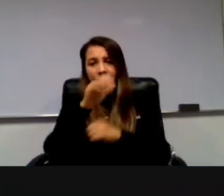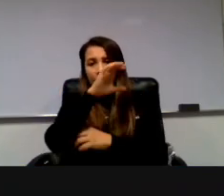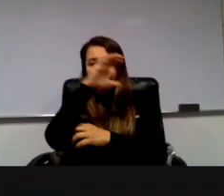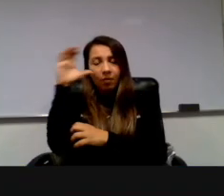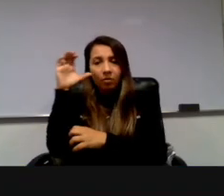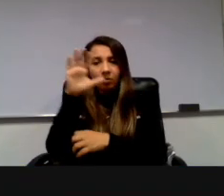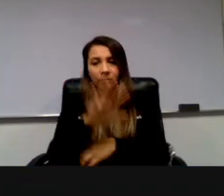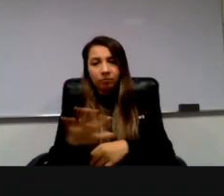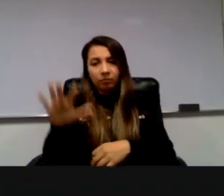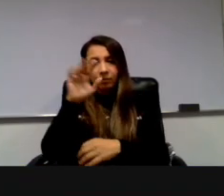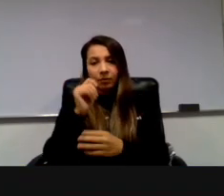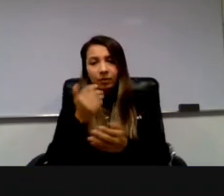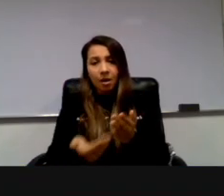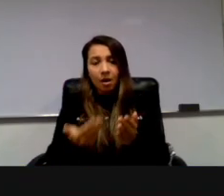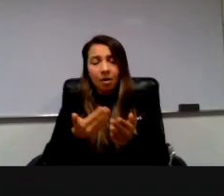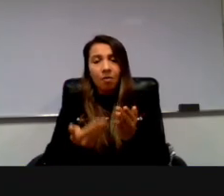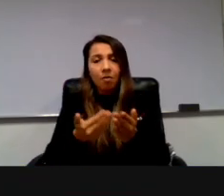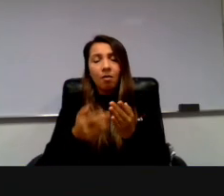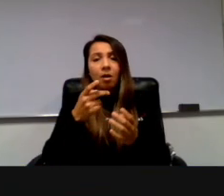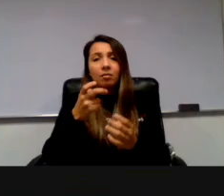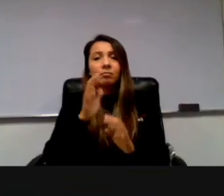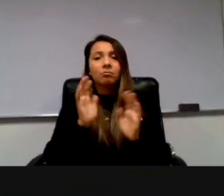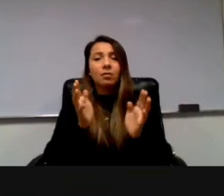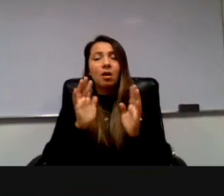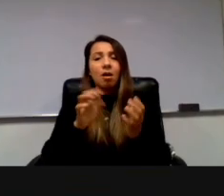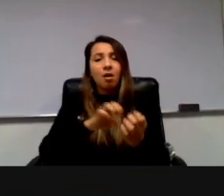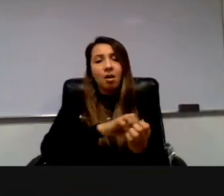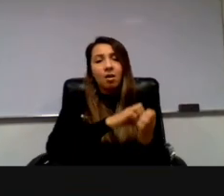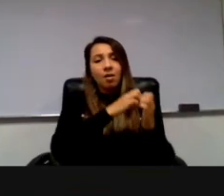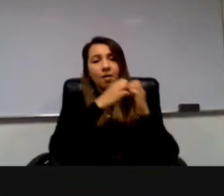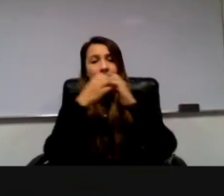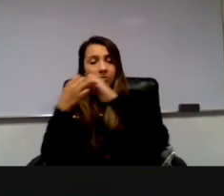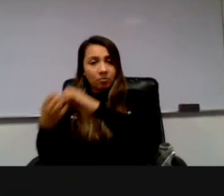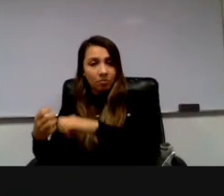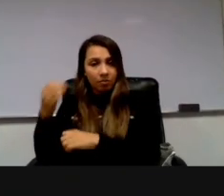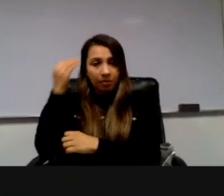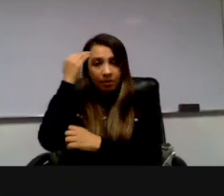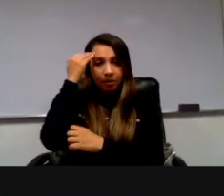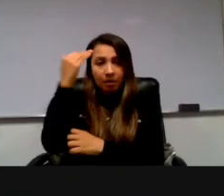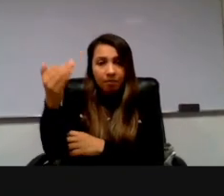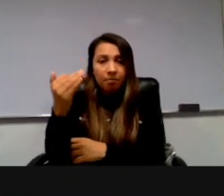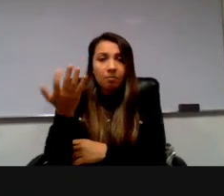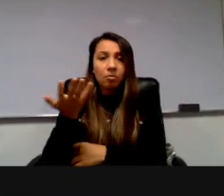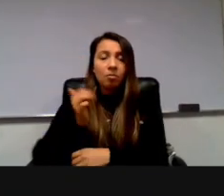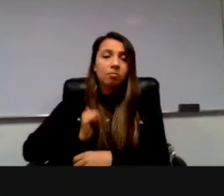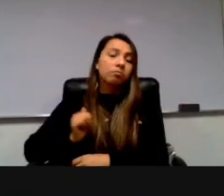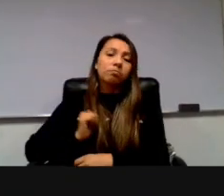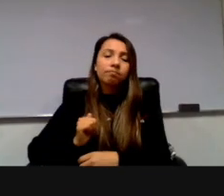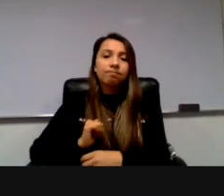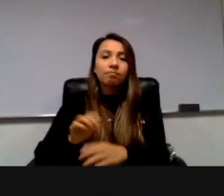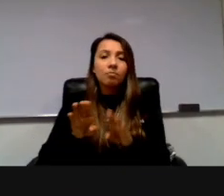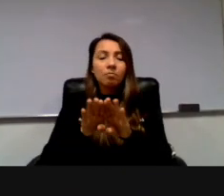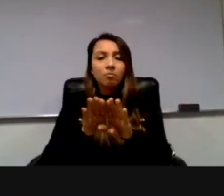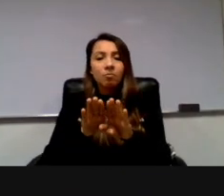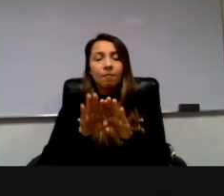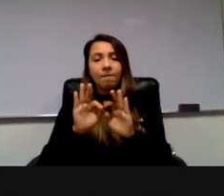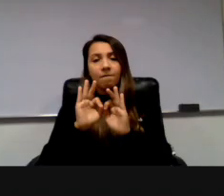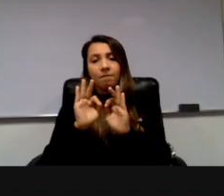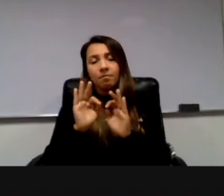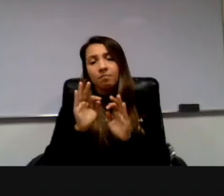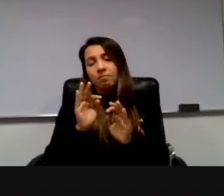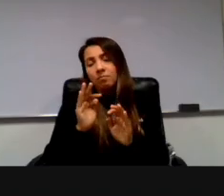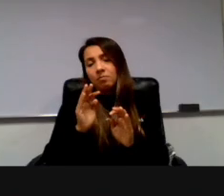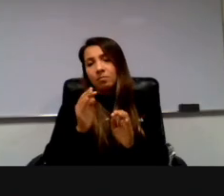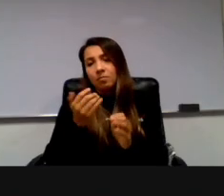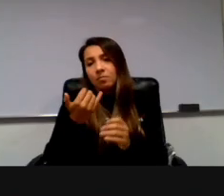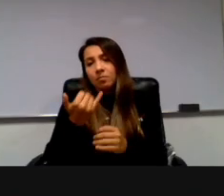especies actuales, pues han evolucionado a través, por divergencia de ancestros comunes, ¿no? Y los ancestros